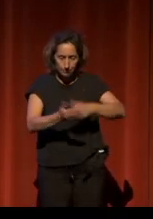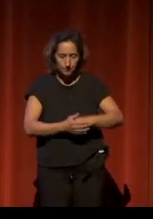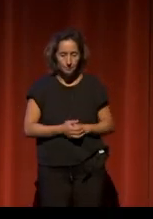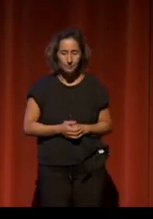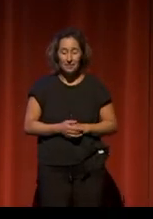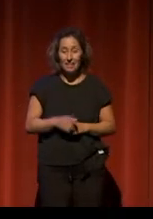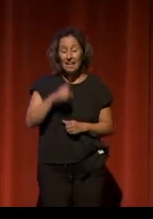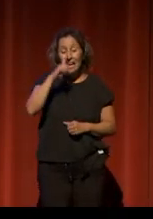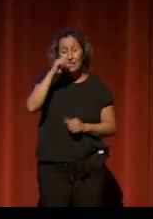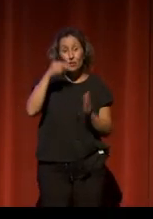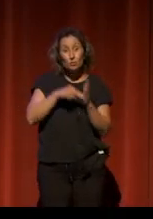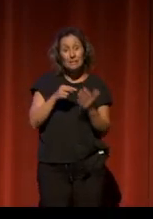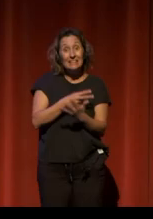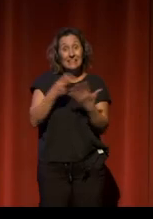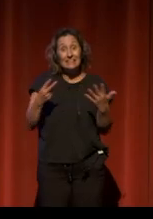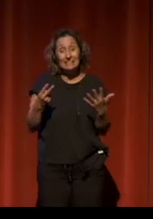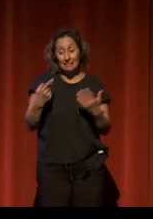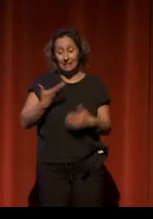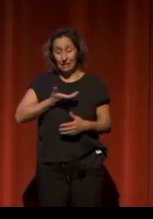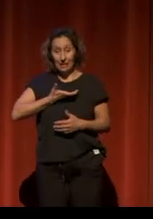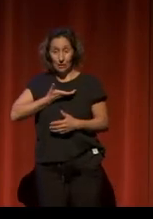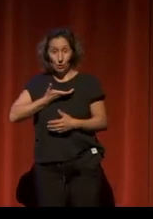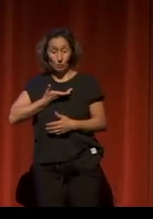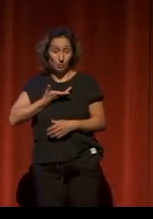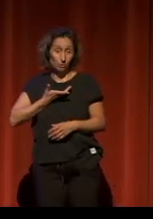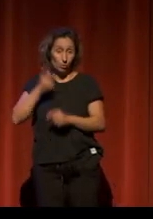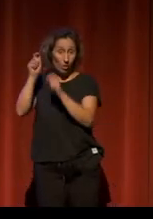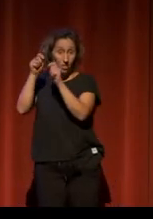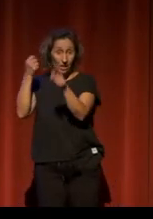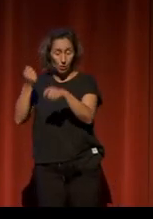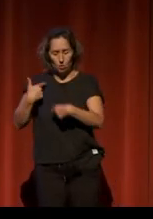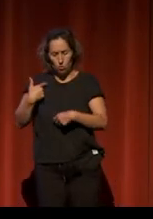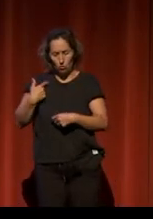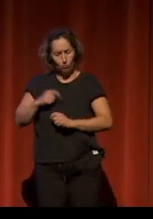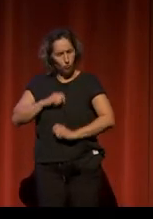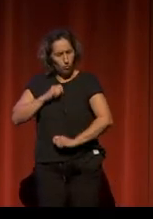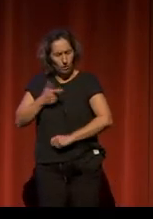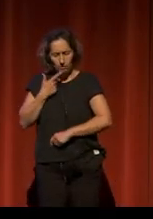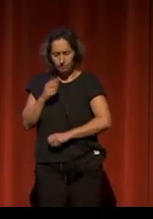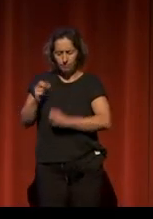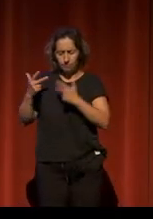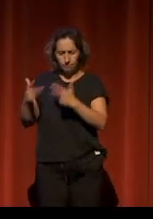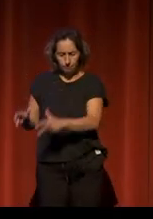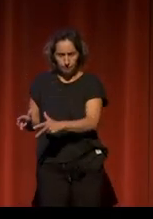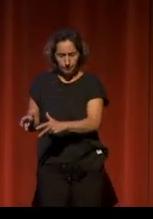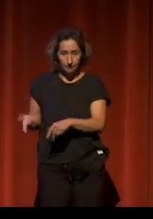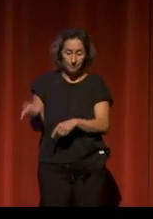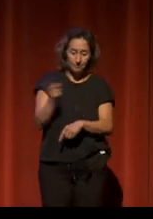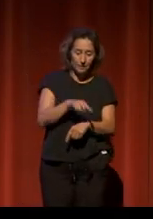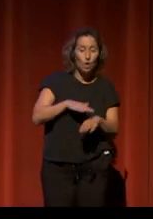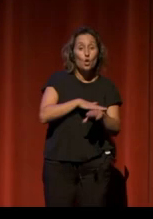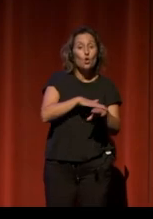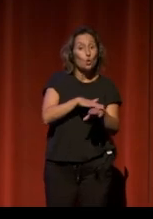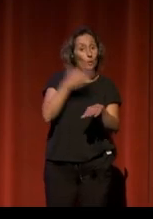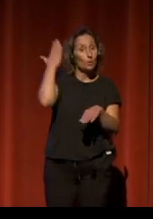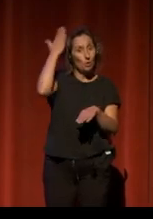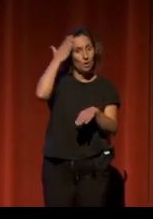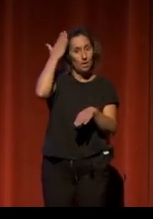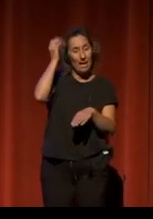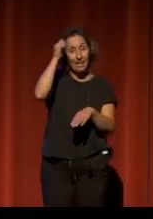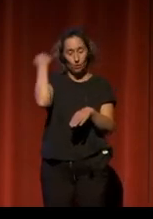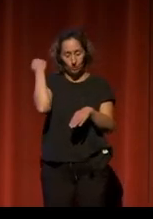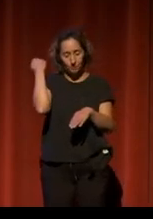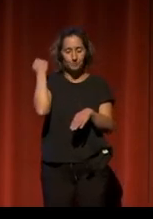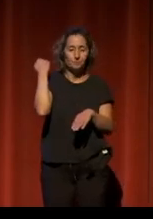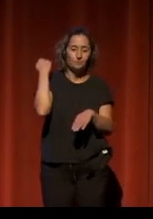del del ayuntamiento de Zaragoza donde soy funcionario de carrera y dirigía este proyecto se llama Zaragoza activa al gobierno de Aragón y ahí lo que